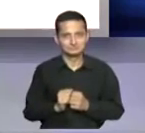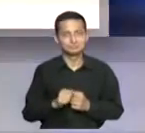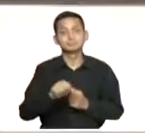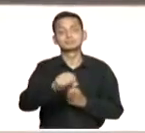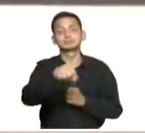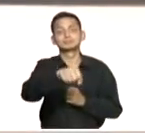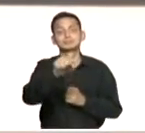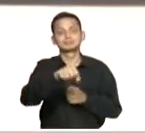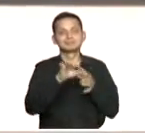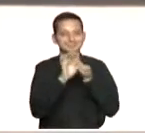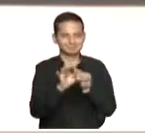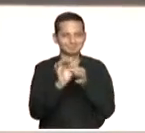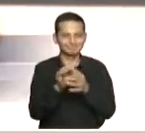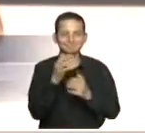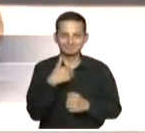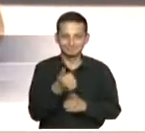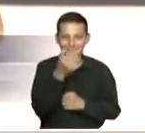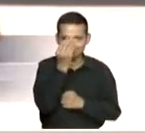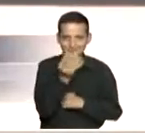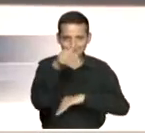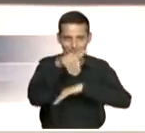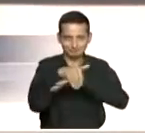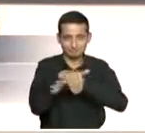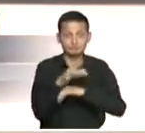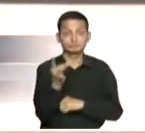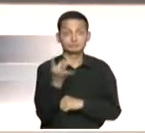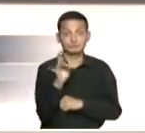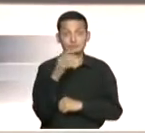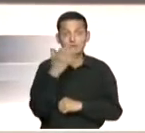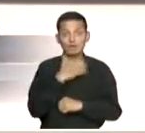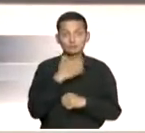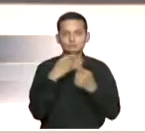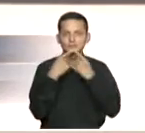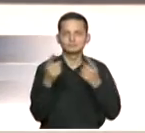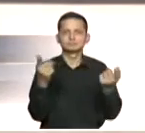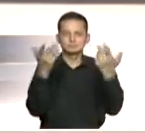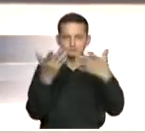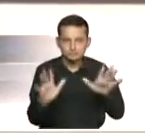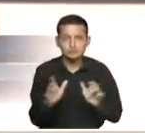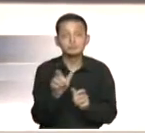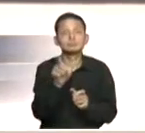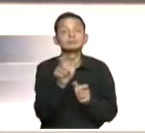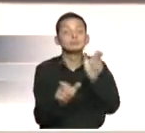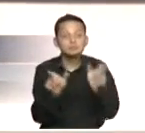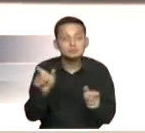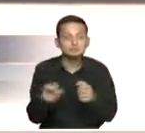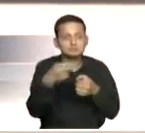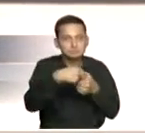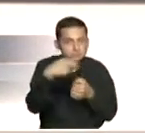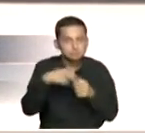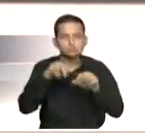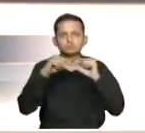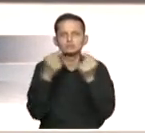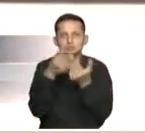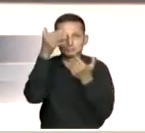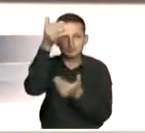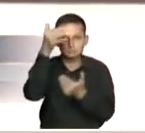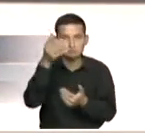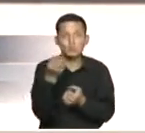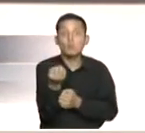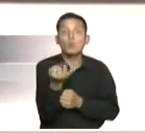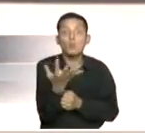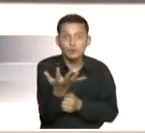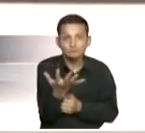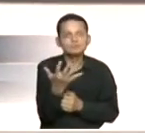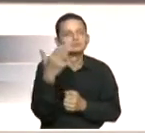Efectivamente, Víctor, amigos, muy buenas tardes. El 18 de agosto el país conocerá finalmente cuántos movimientos y partidos políticos participarán en